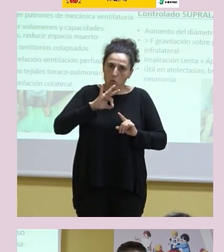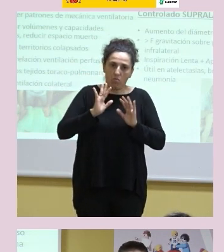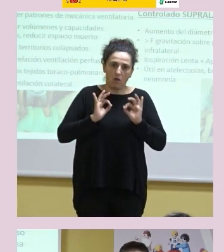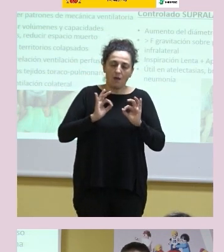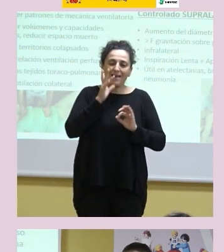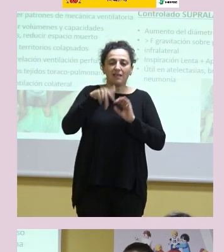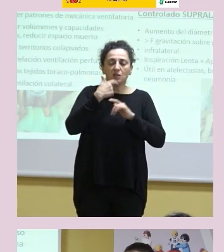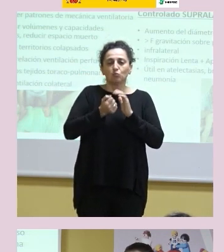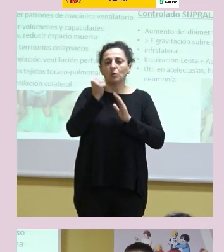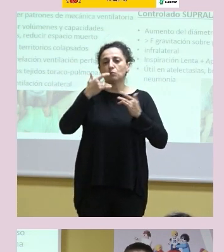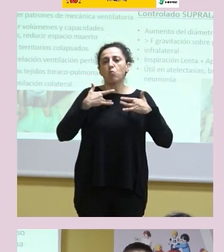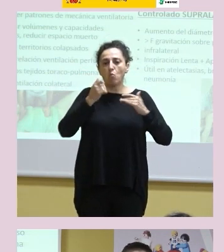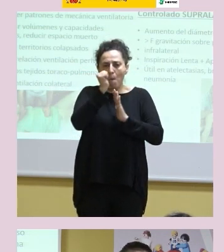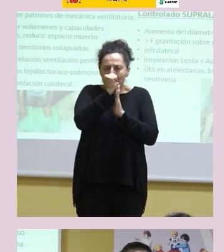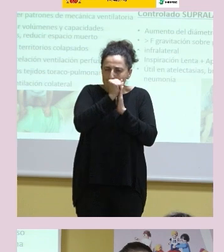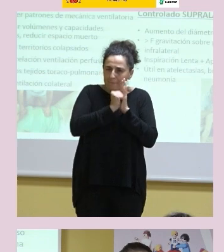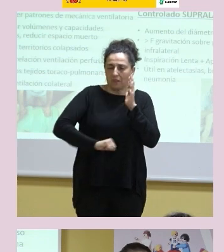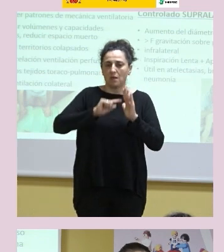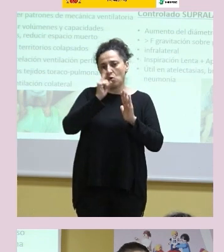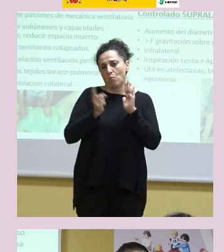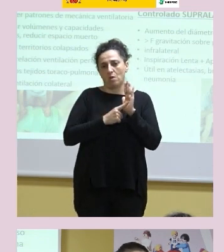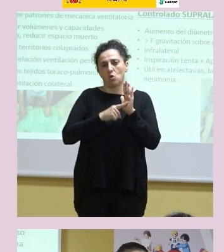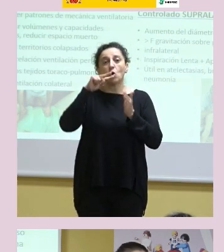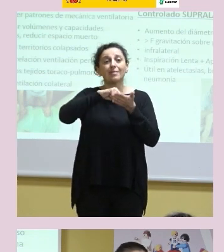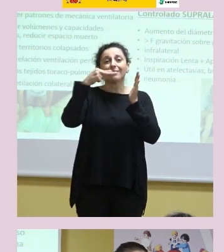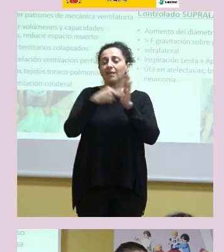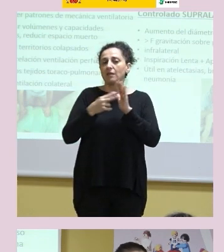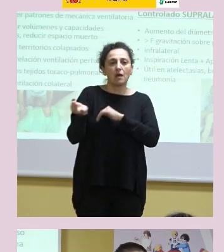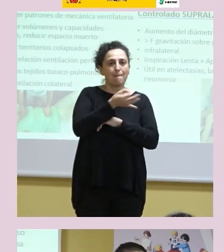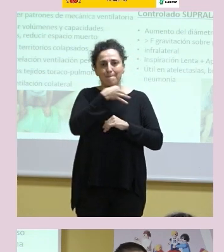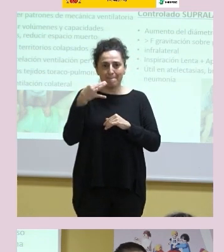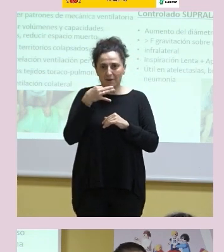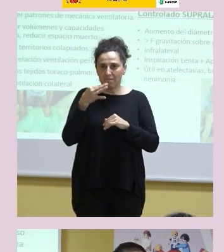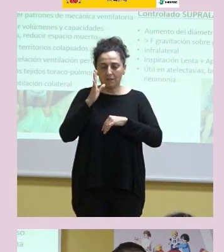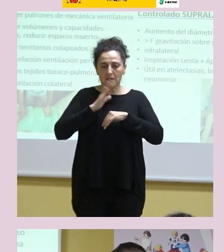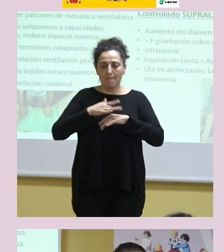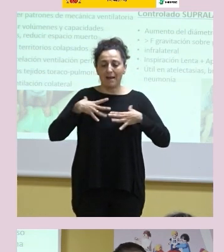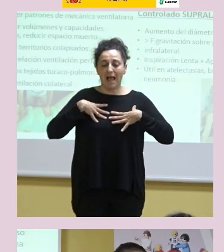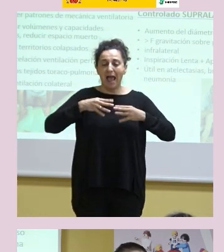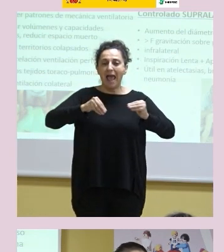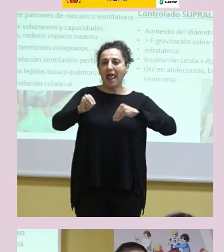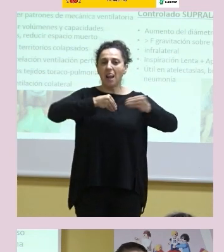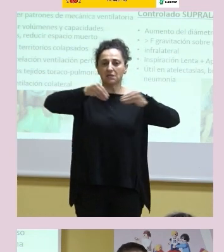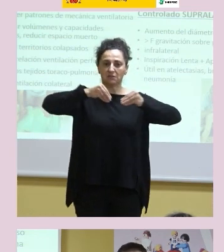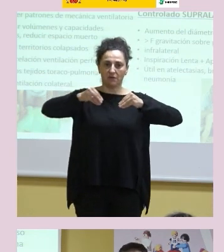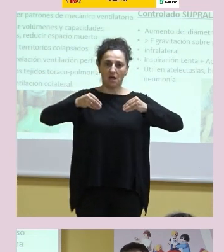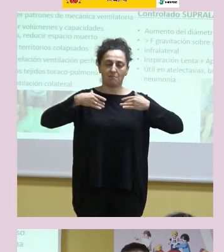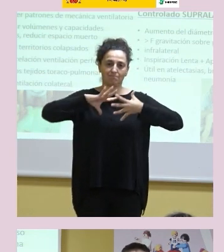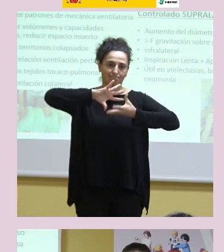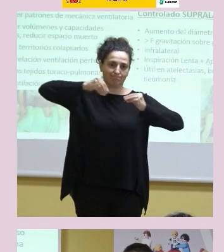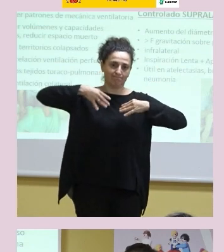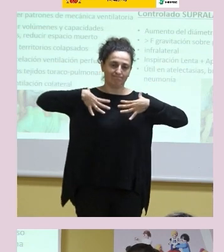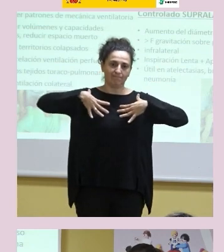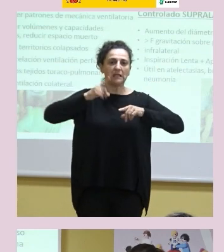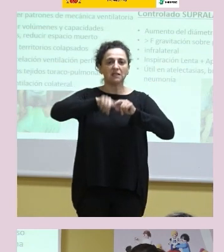completo el pulmón. Esta técnica es fundamental a la hora de elastificar tejido pulmonar y también